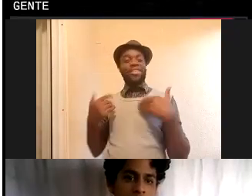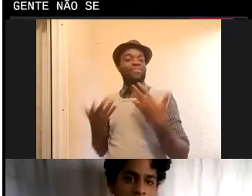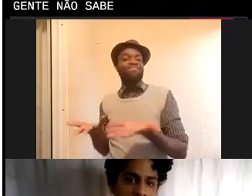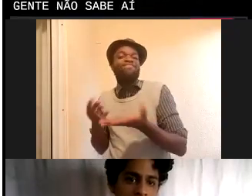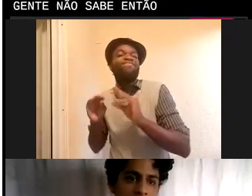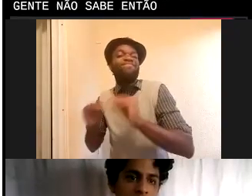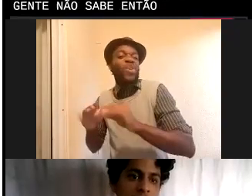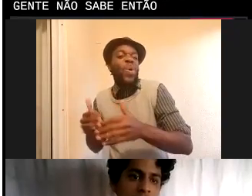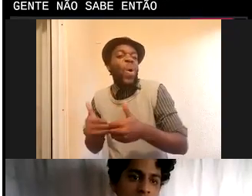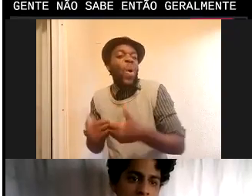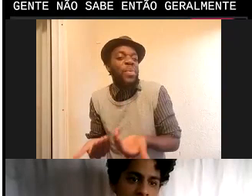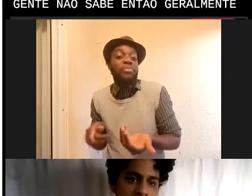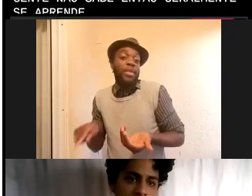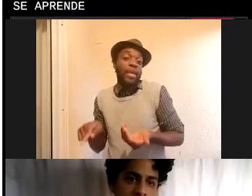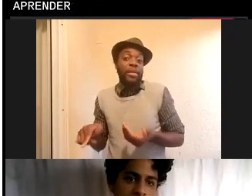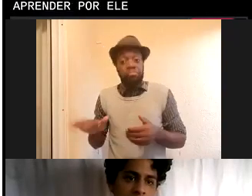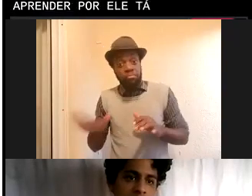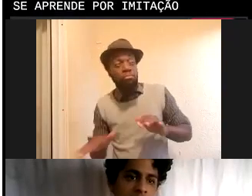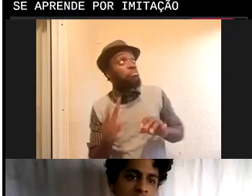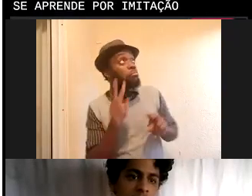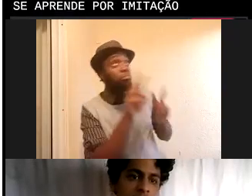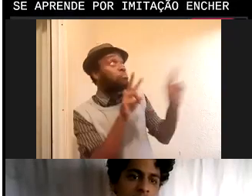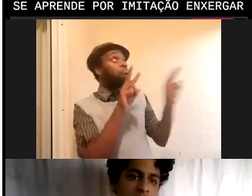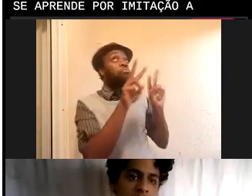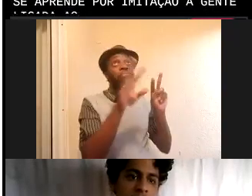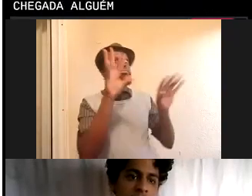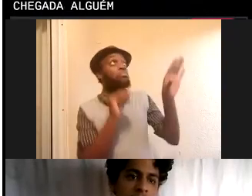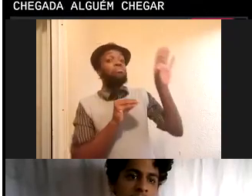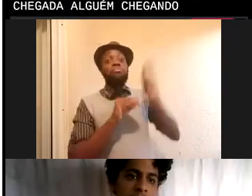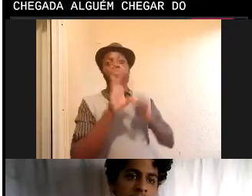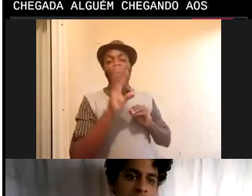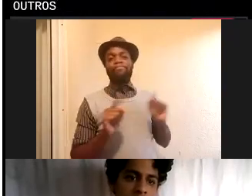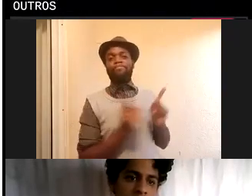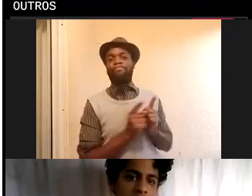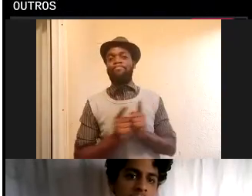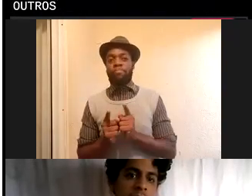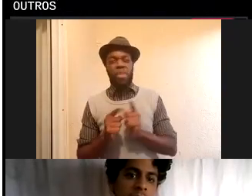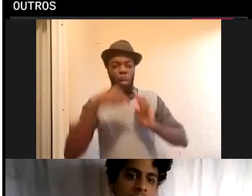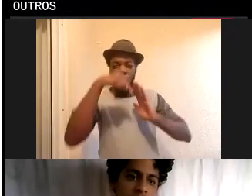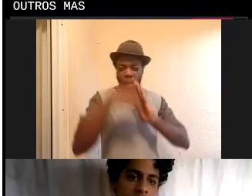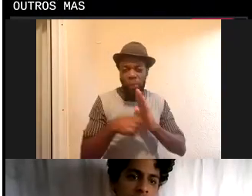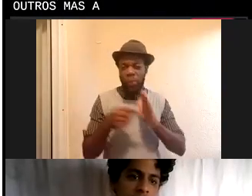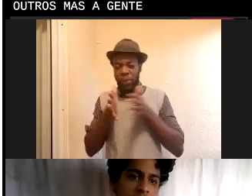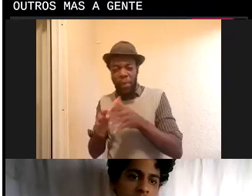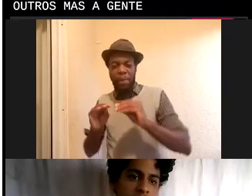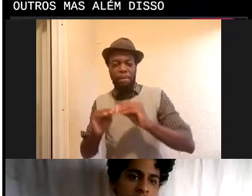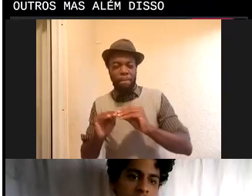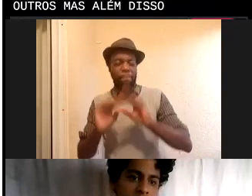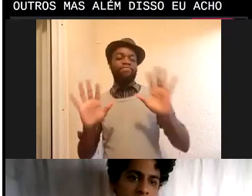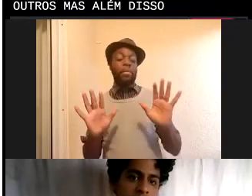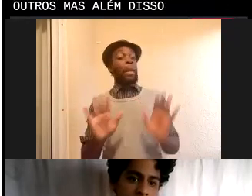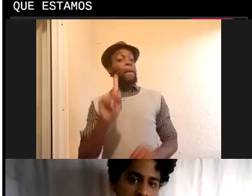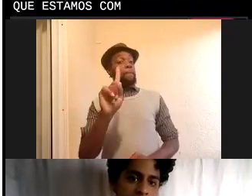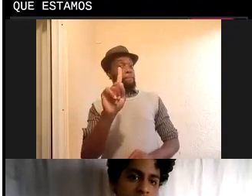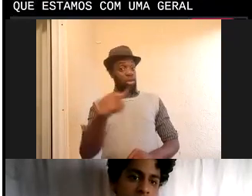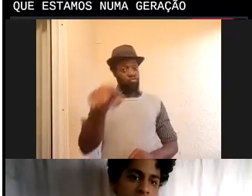por imitación, viendo a los demás. Sin embargo, creo que somos una generación